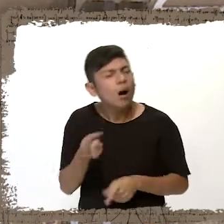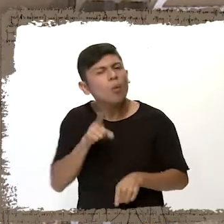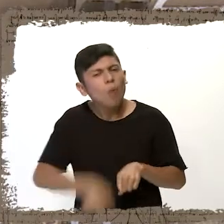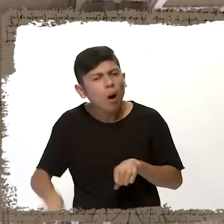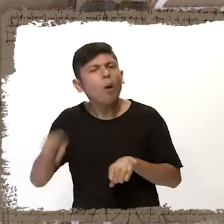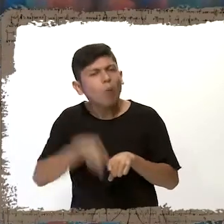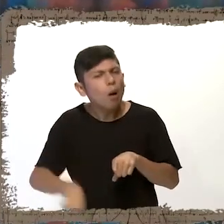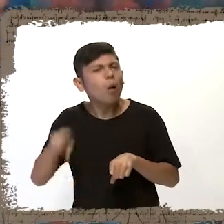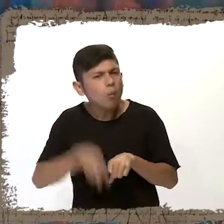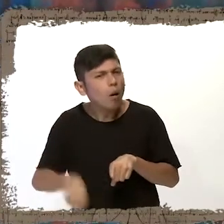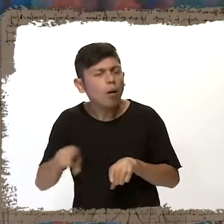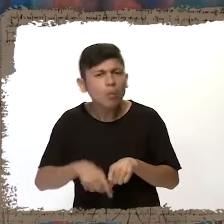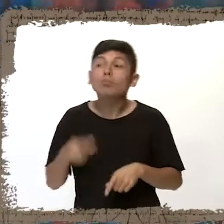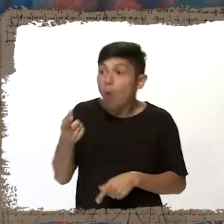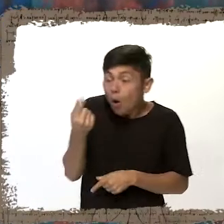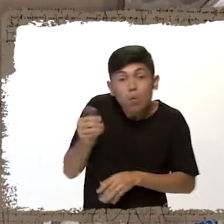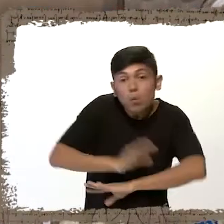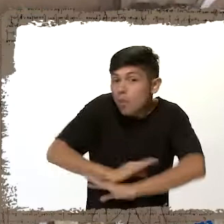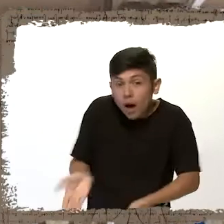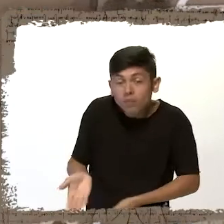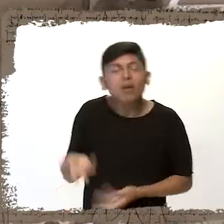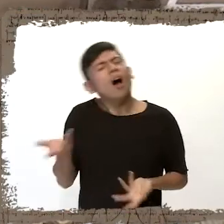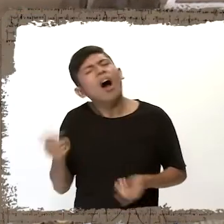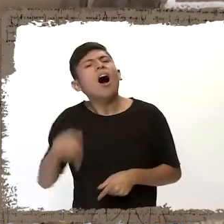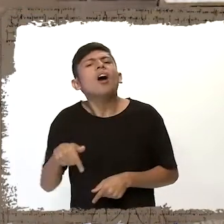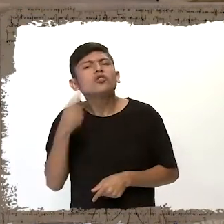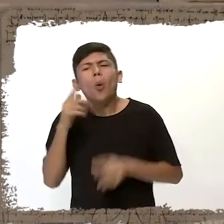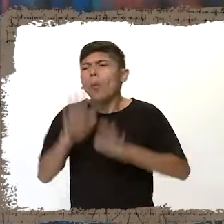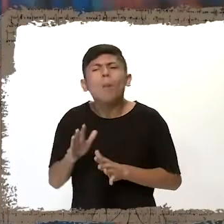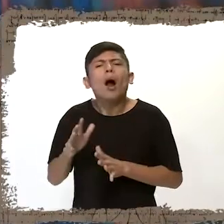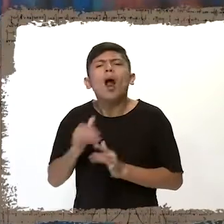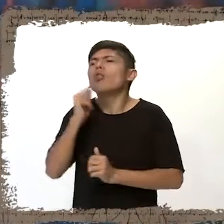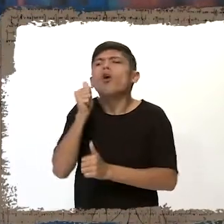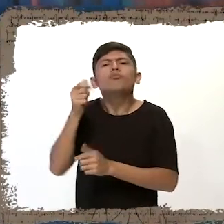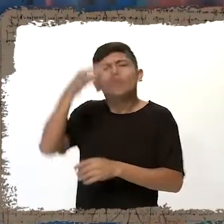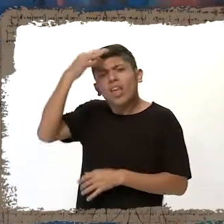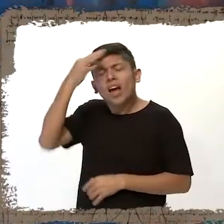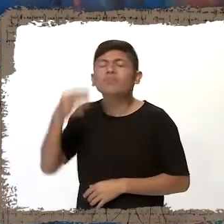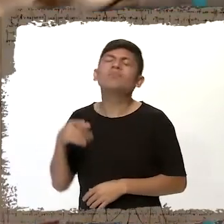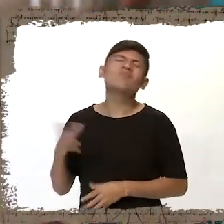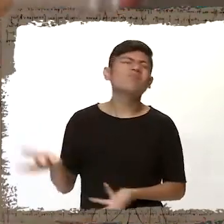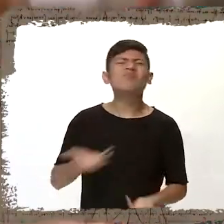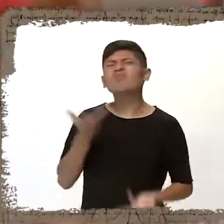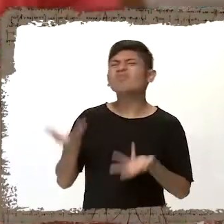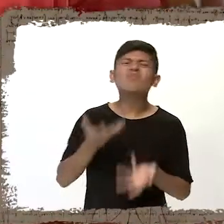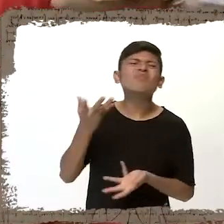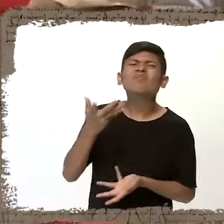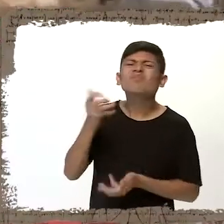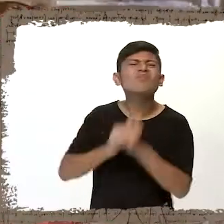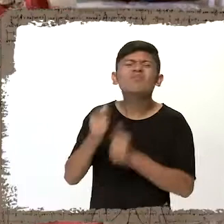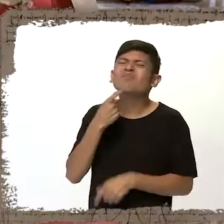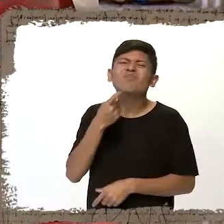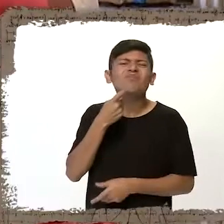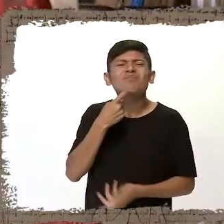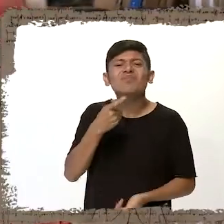Piki, ¿hasta cuándo me lo vas a reprochar? Hasta que me lo compres, Camila. Bueno, pero ahora yo estaba armando la historia. Esperen, esta historia me hace un poco